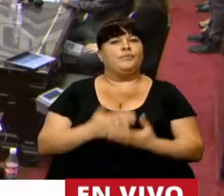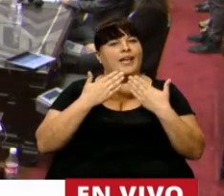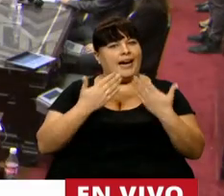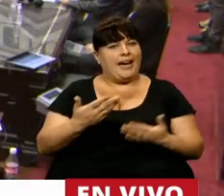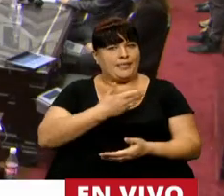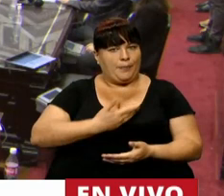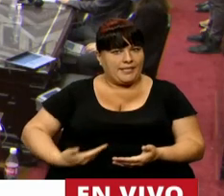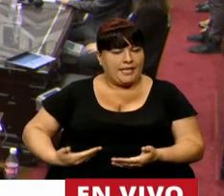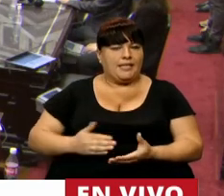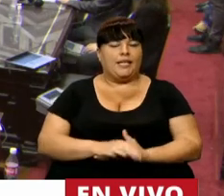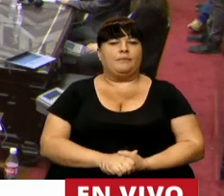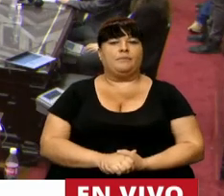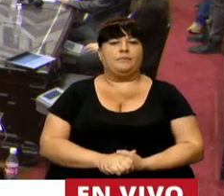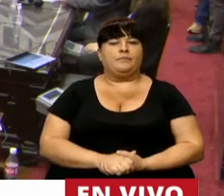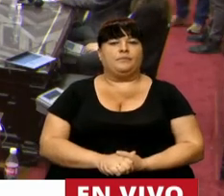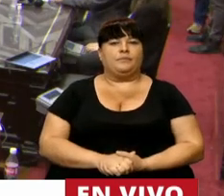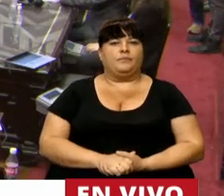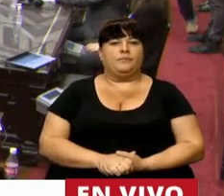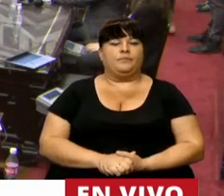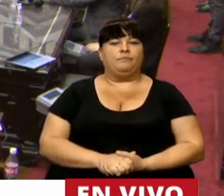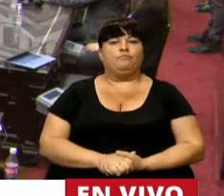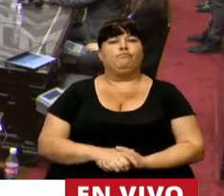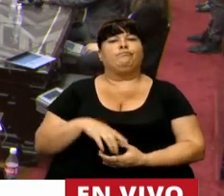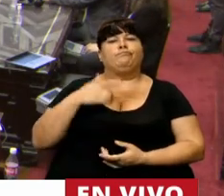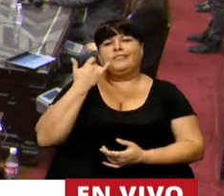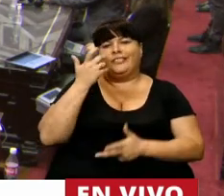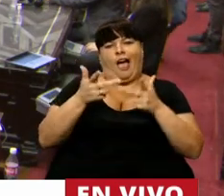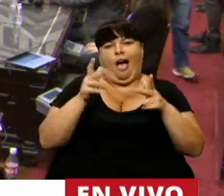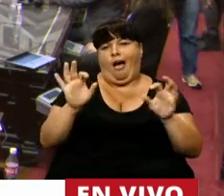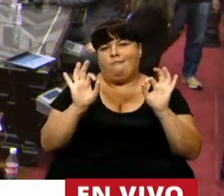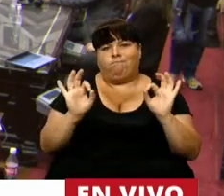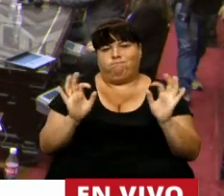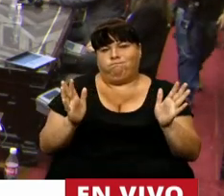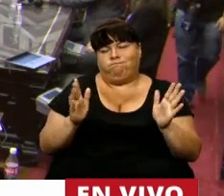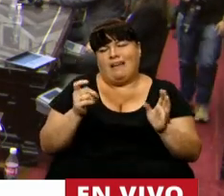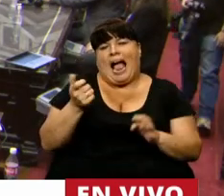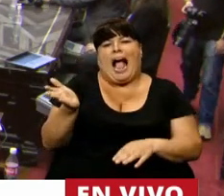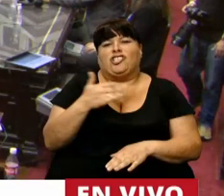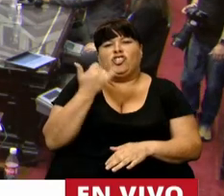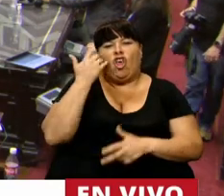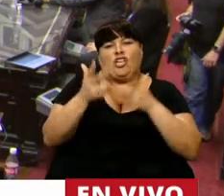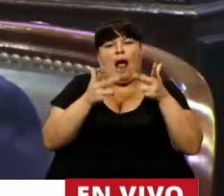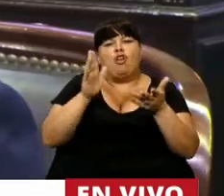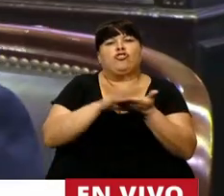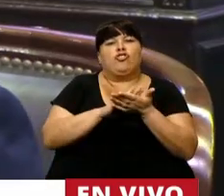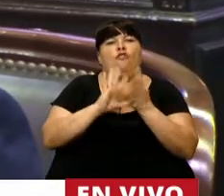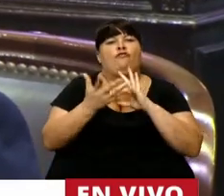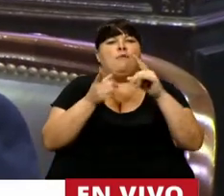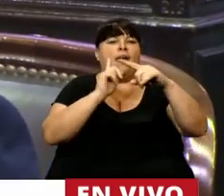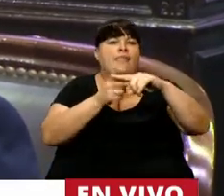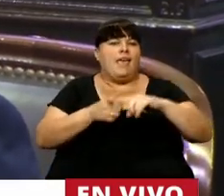Gracias, señor presidente. Se ha dicho todo, o casi todo esta noche, sobre la